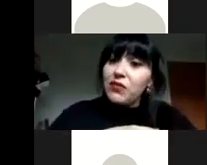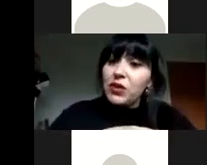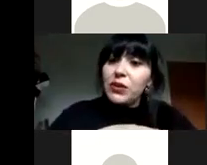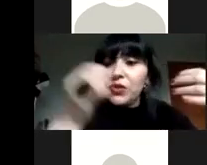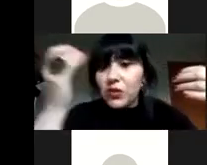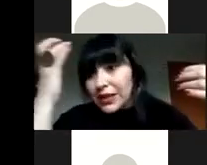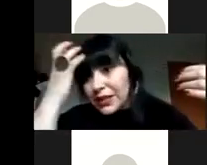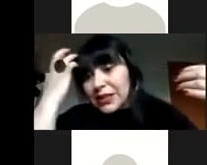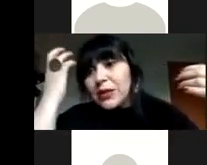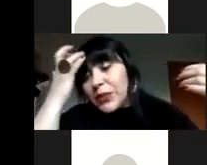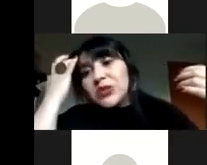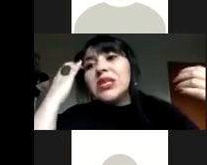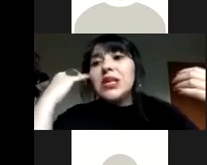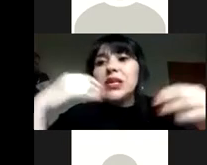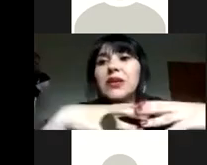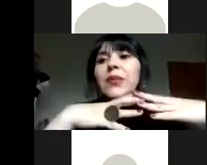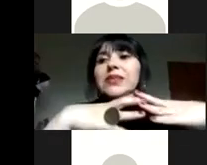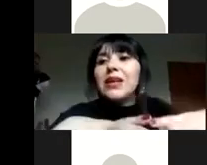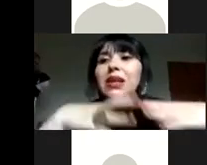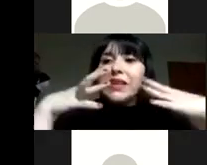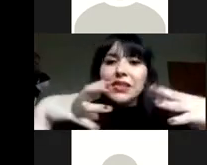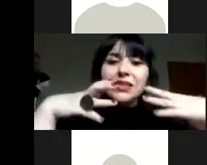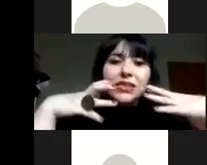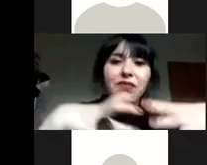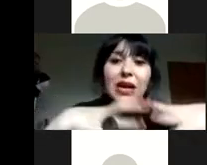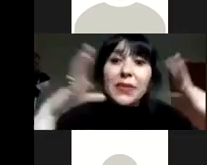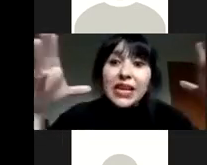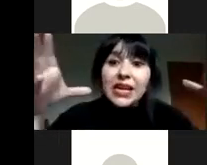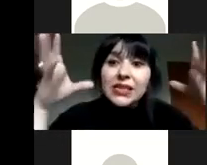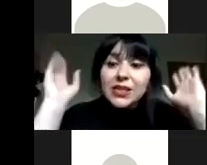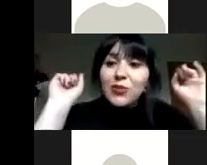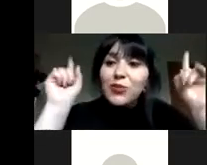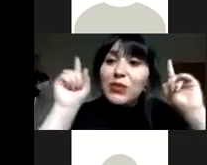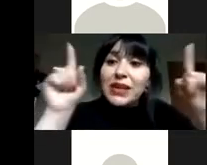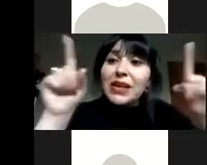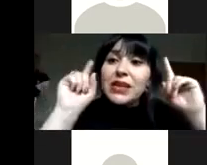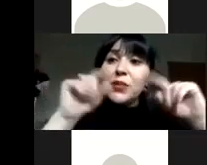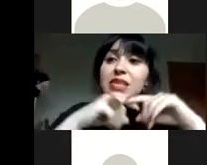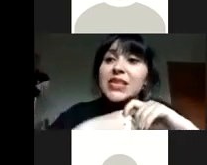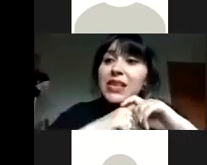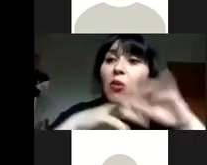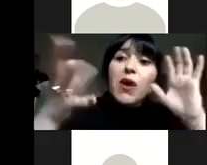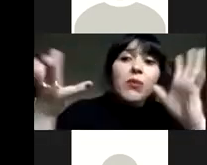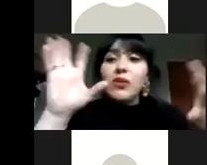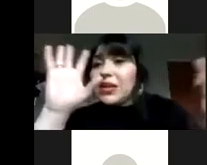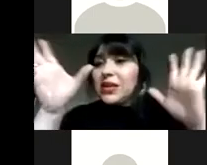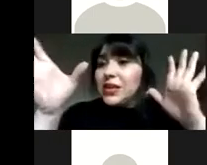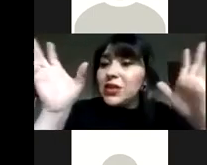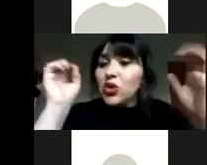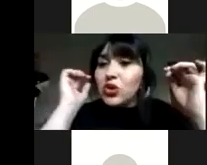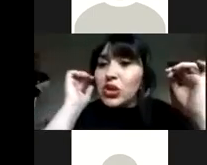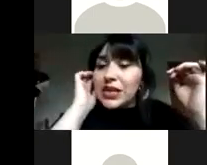abordar el fenómeno de droga, pero sí basado en la evidencia científica. Mira, primera respuesta que tenemos más o menos